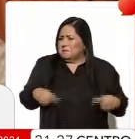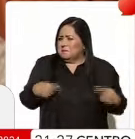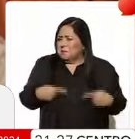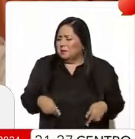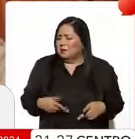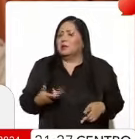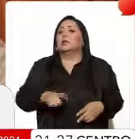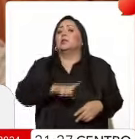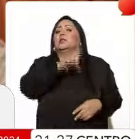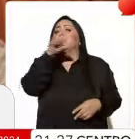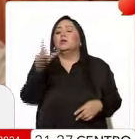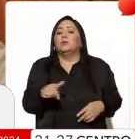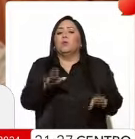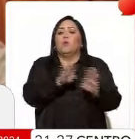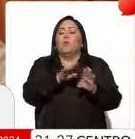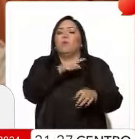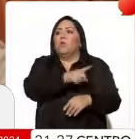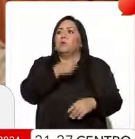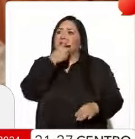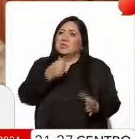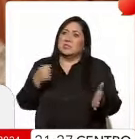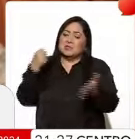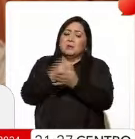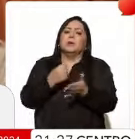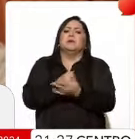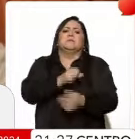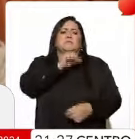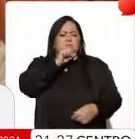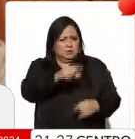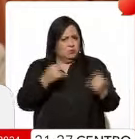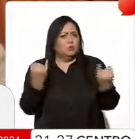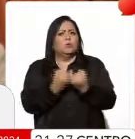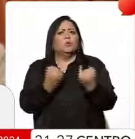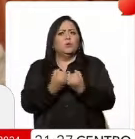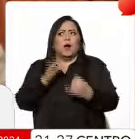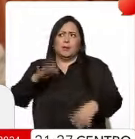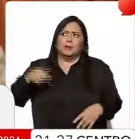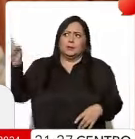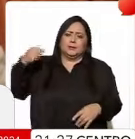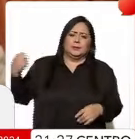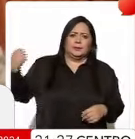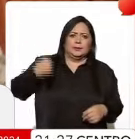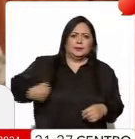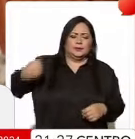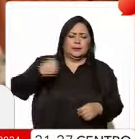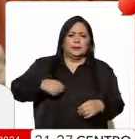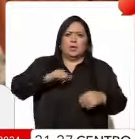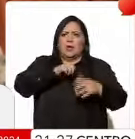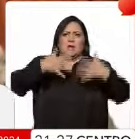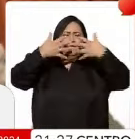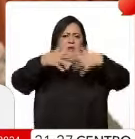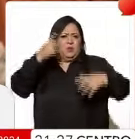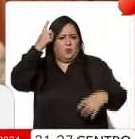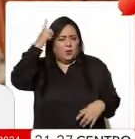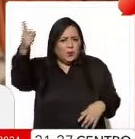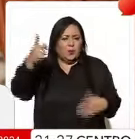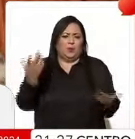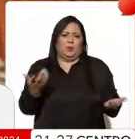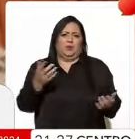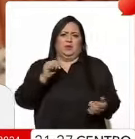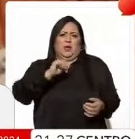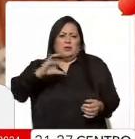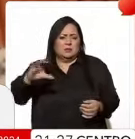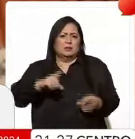Luego, así como hablan de presiones, también nosotros hemos recibido presiones por parte de sectores empresariales, de organizaciones